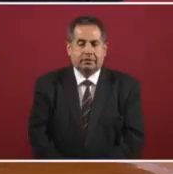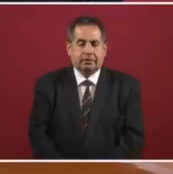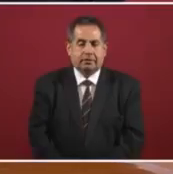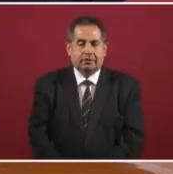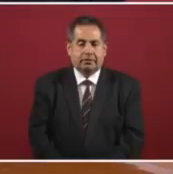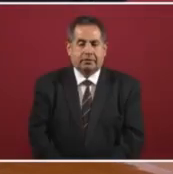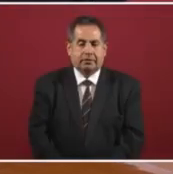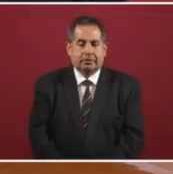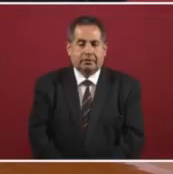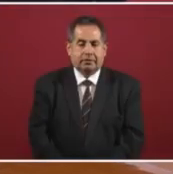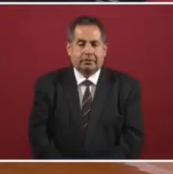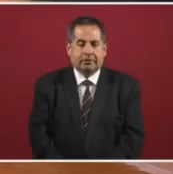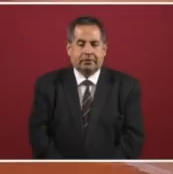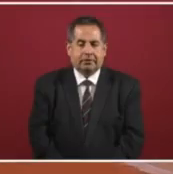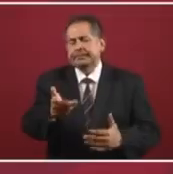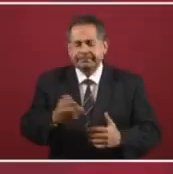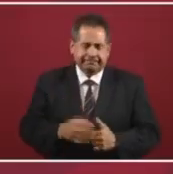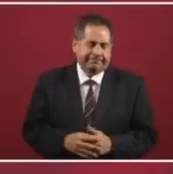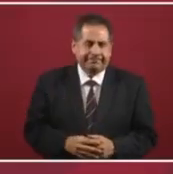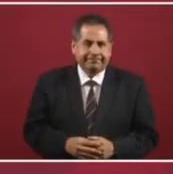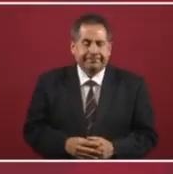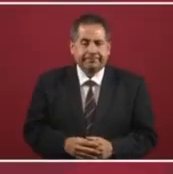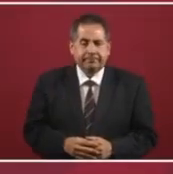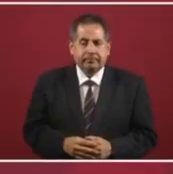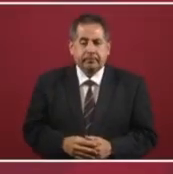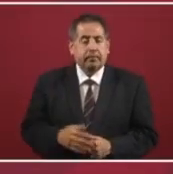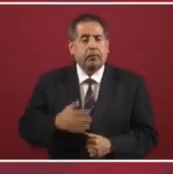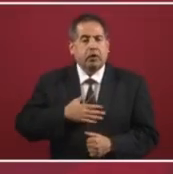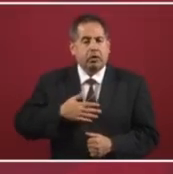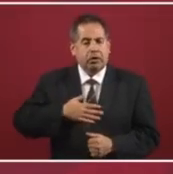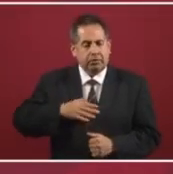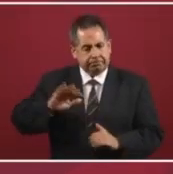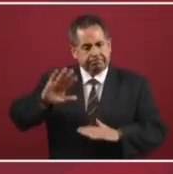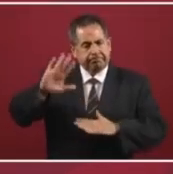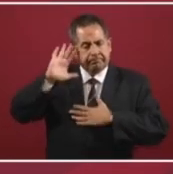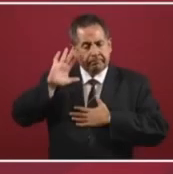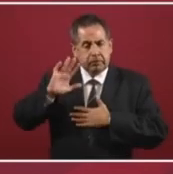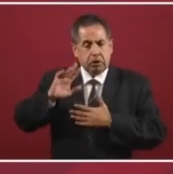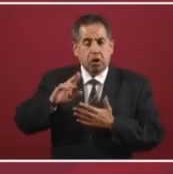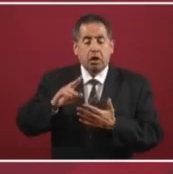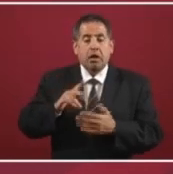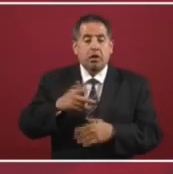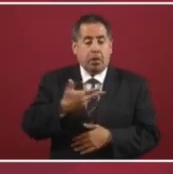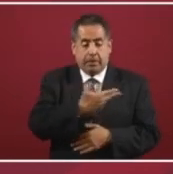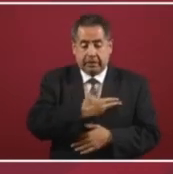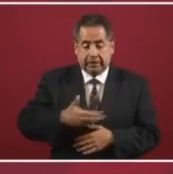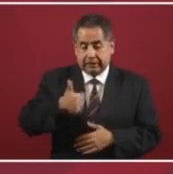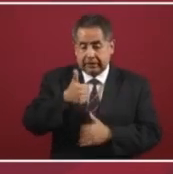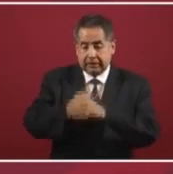certificación que garantiza la no reelección. Mi compromiso de no reelección,